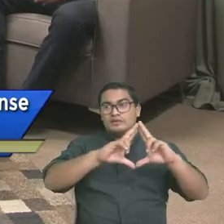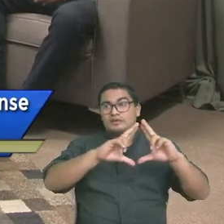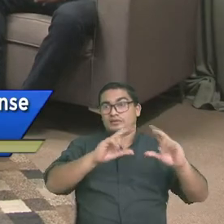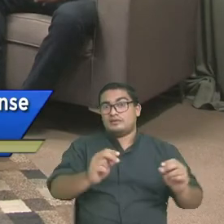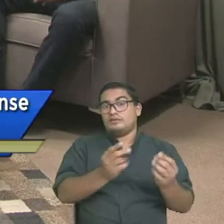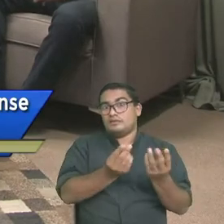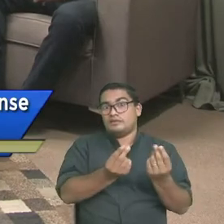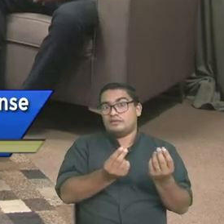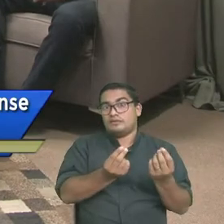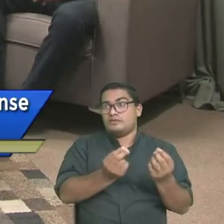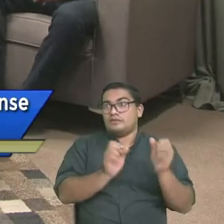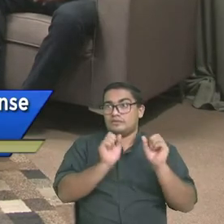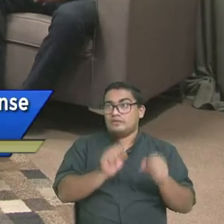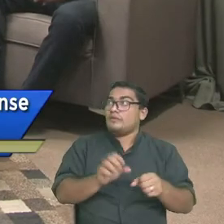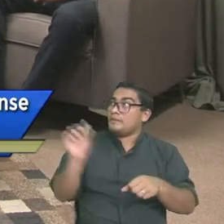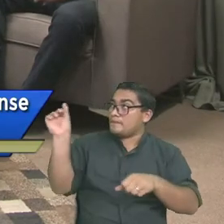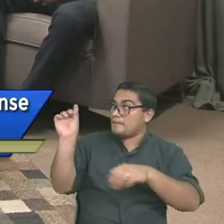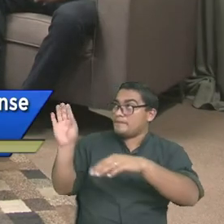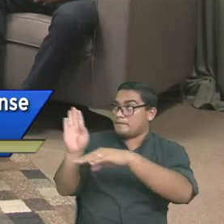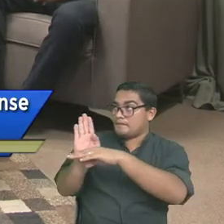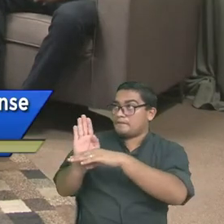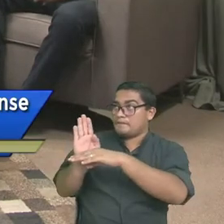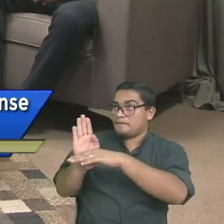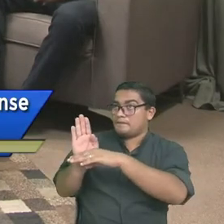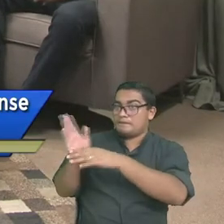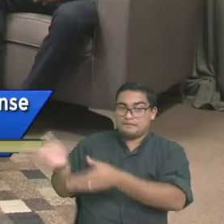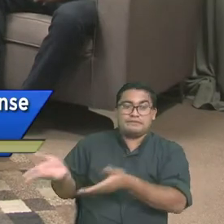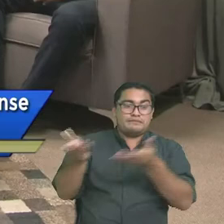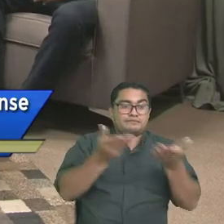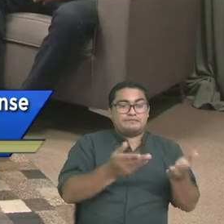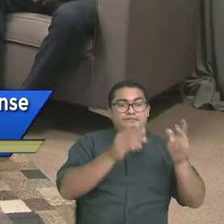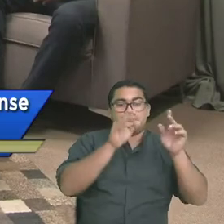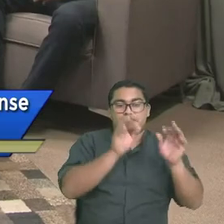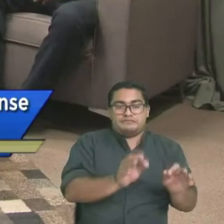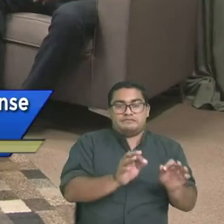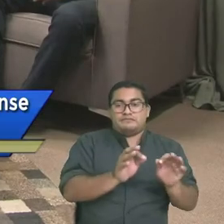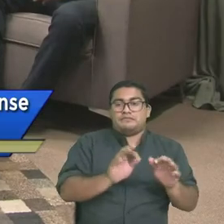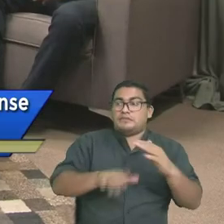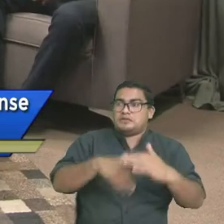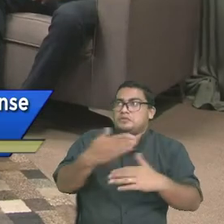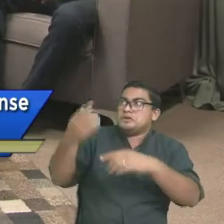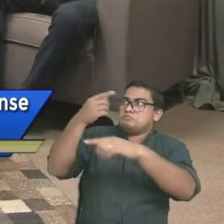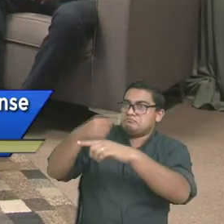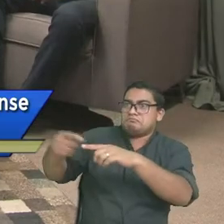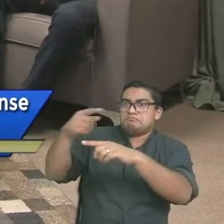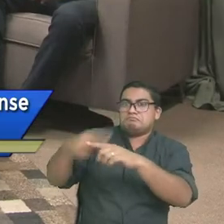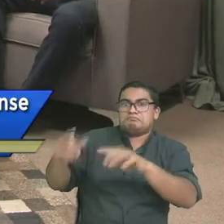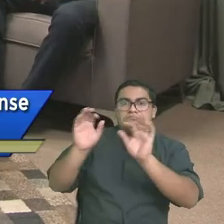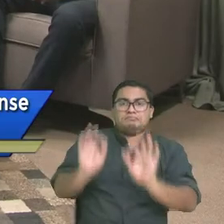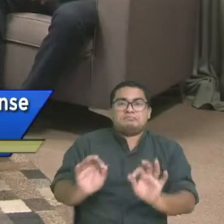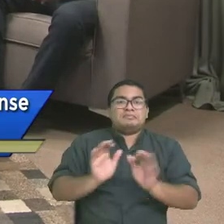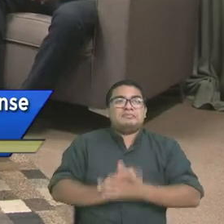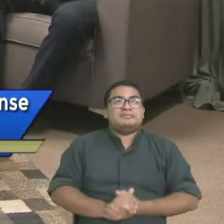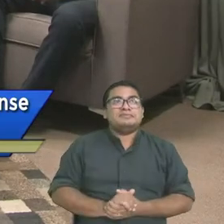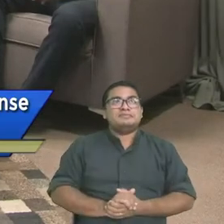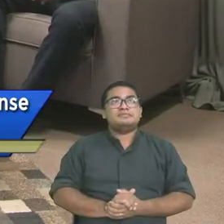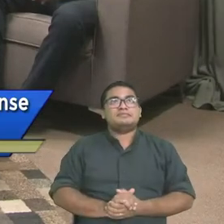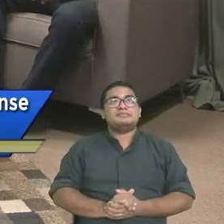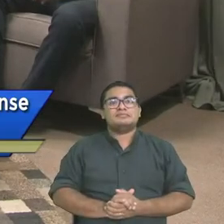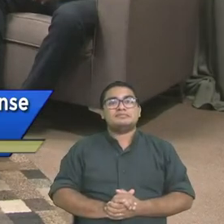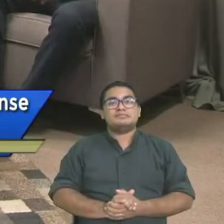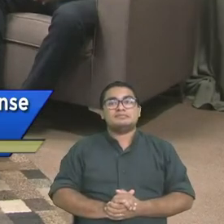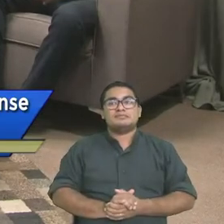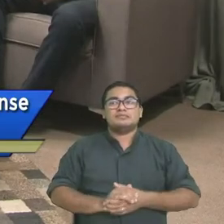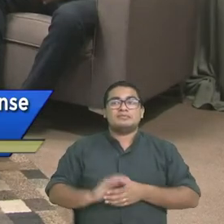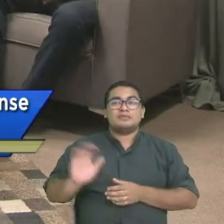suficientes como para poder contraer deuda que pueda ser pagable. Pero además de eso, el